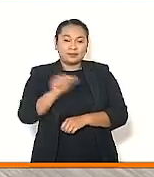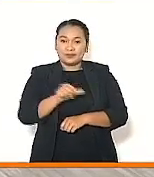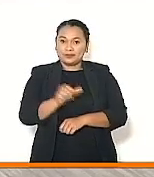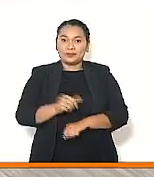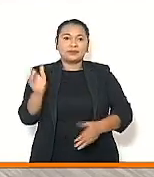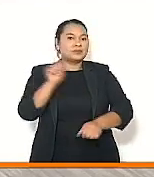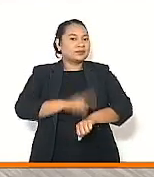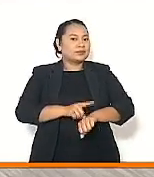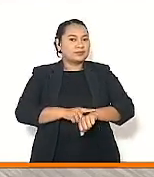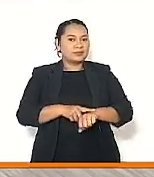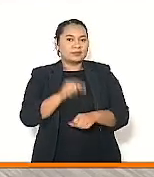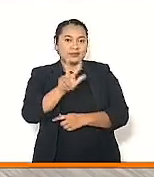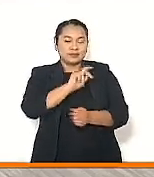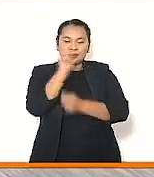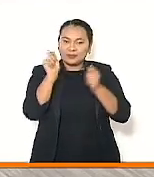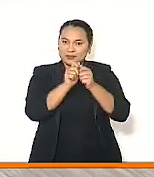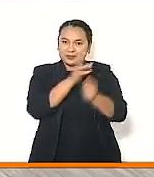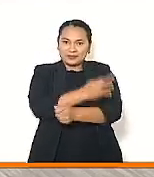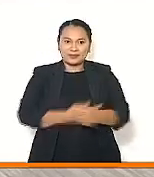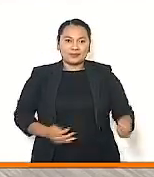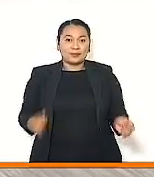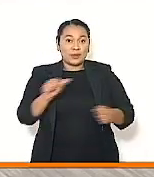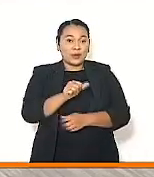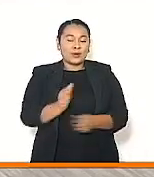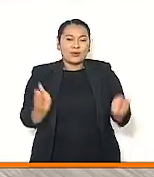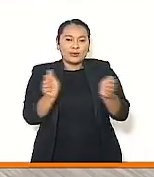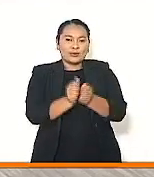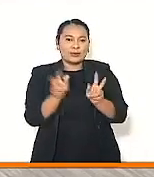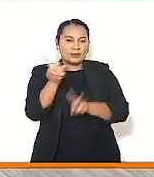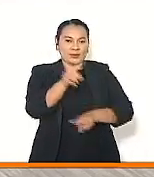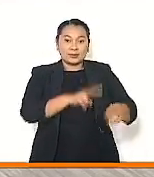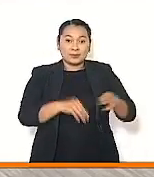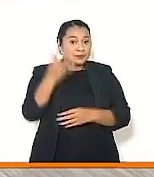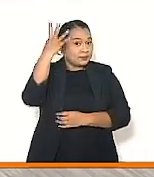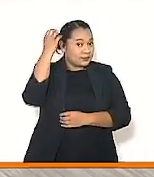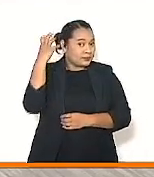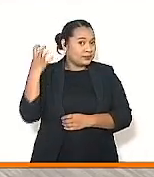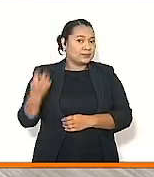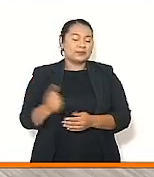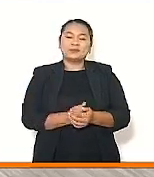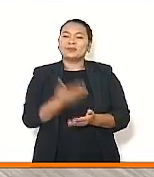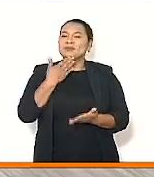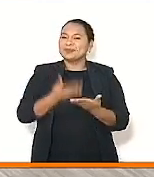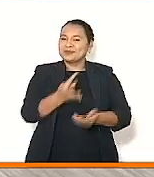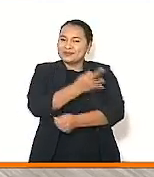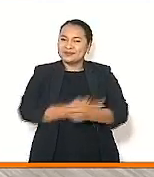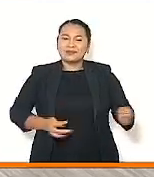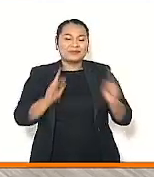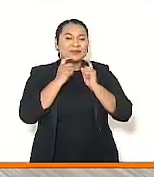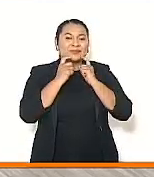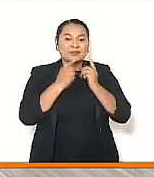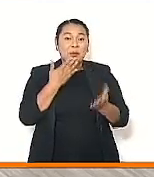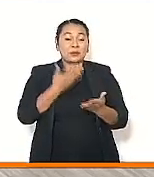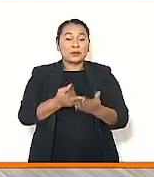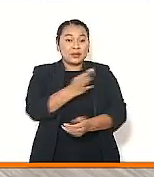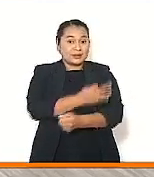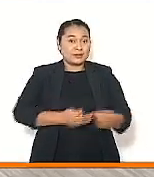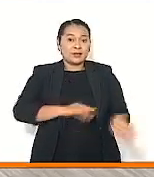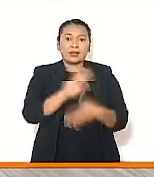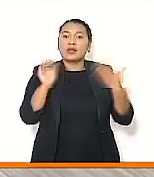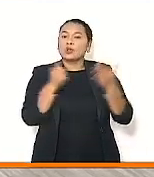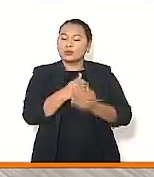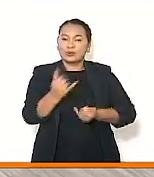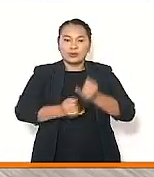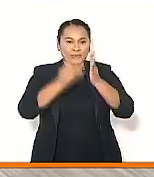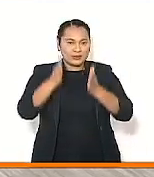las 3 en punto de la tarde. Y nos encontramos con la grata compañía de Charlene Walter. Muy buenas tardes, Tatiana. Muy buenas tardes a todos nuestros